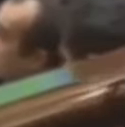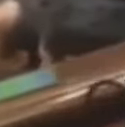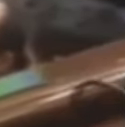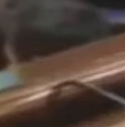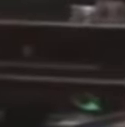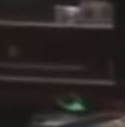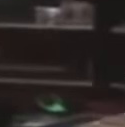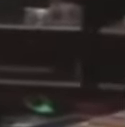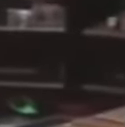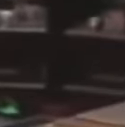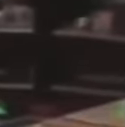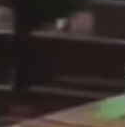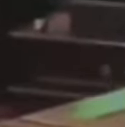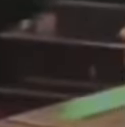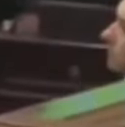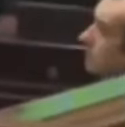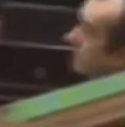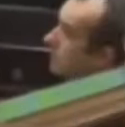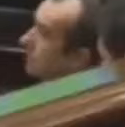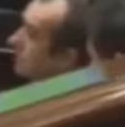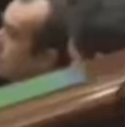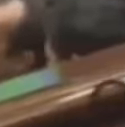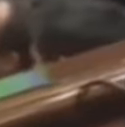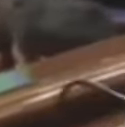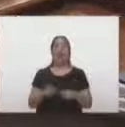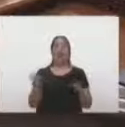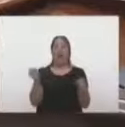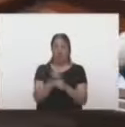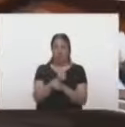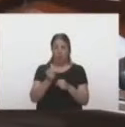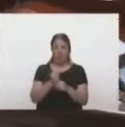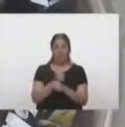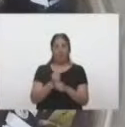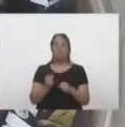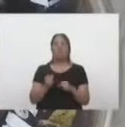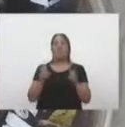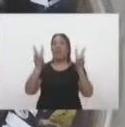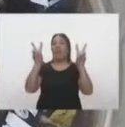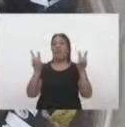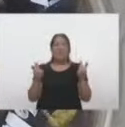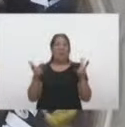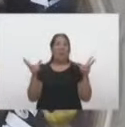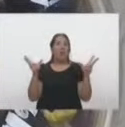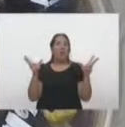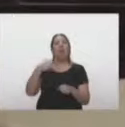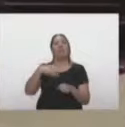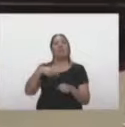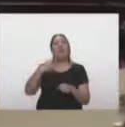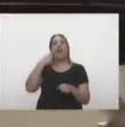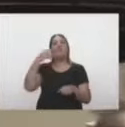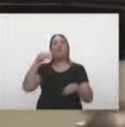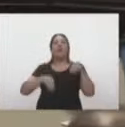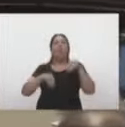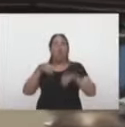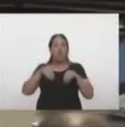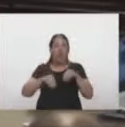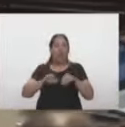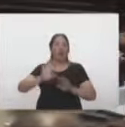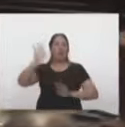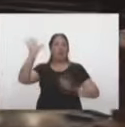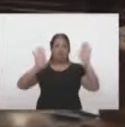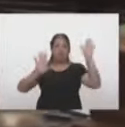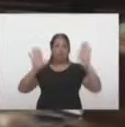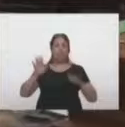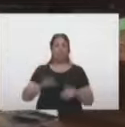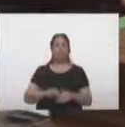cerca del presidente. Y la advertencia de los asesores políticos que tiene el presidente, sobre todo en este